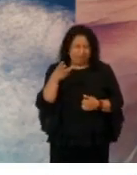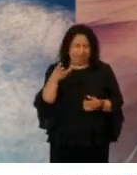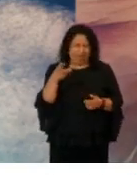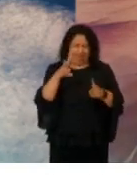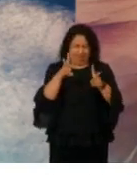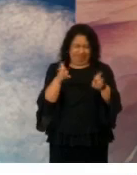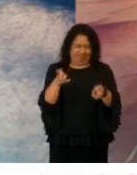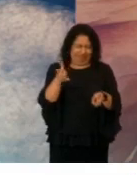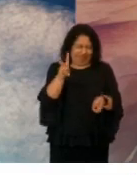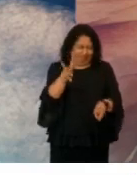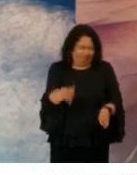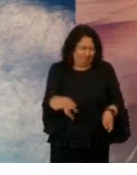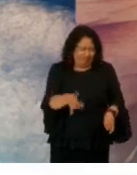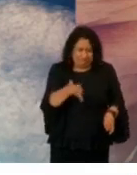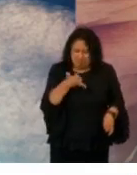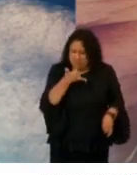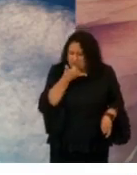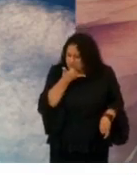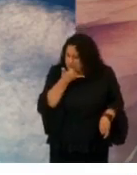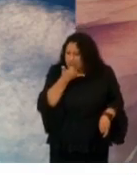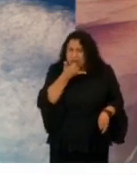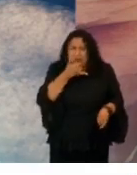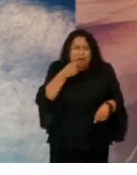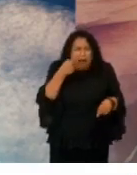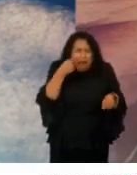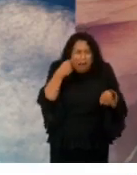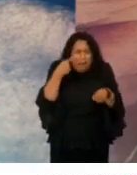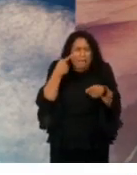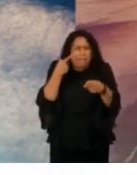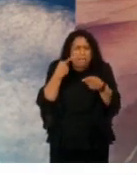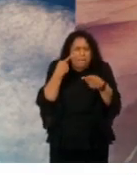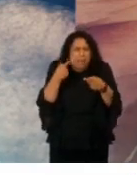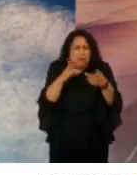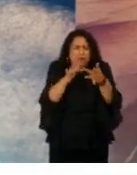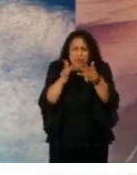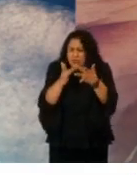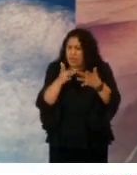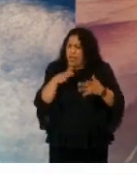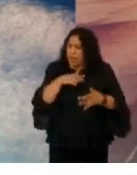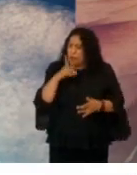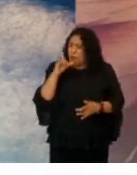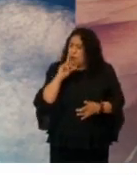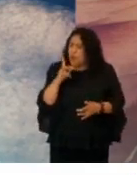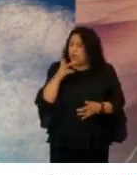contenido, perdóname, pero está a lo largo de todas las redes sociales. Y hoy en día tienes a chicos y chicas que tienen